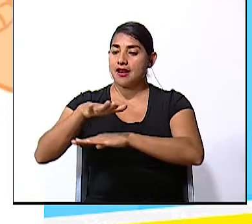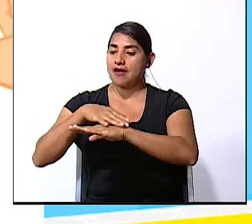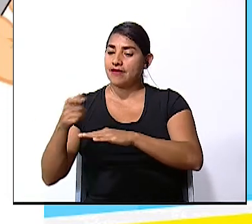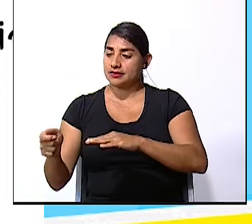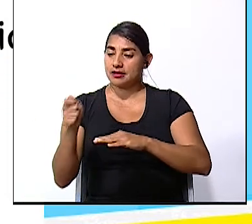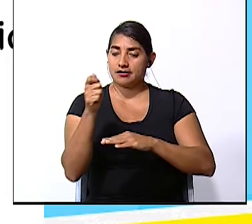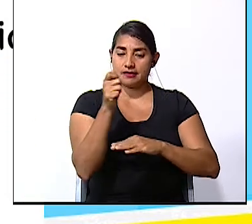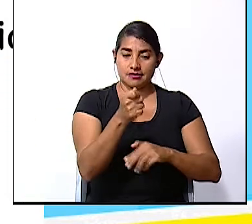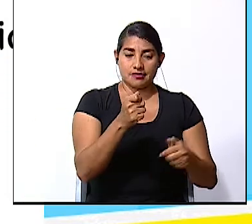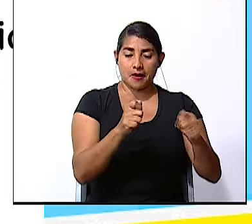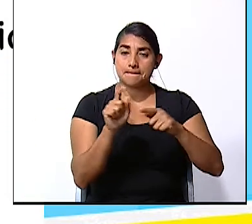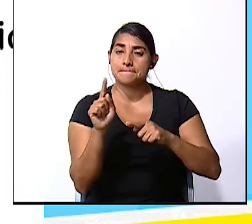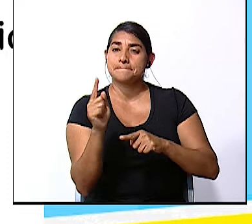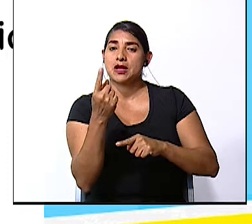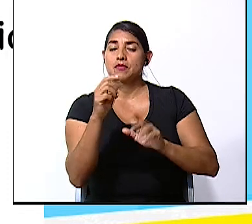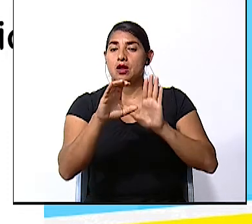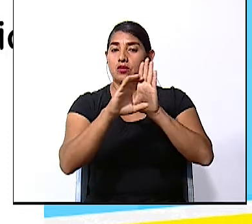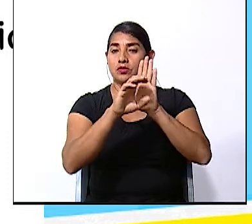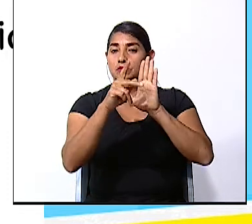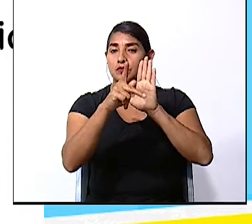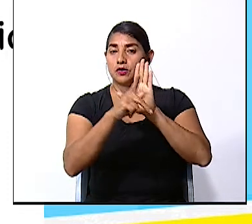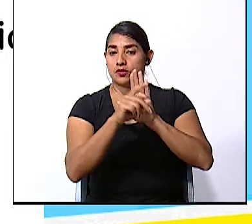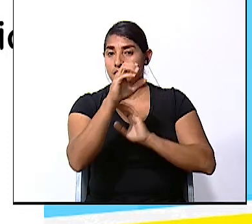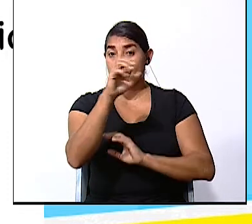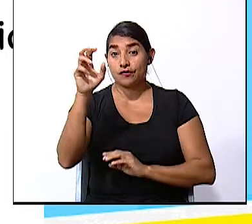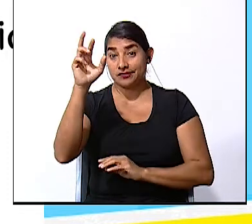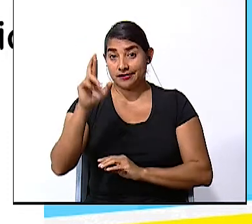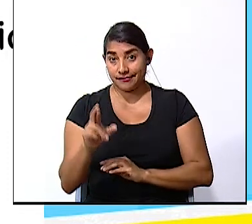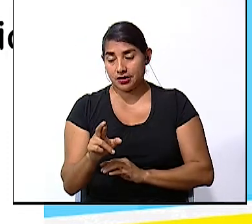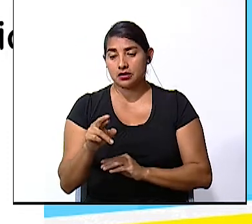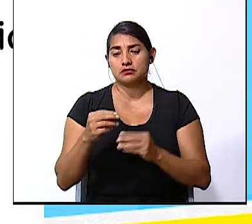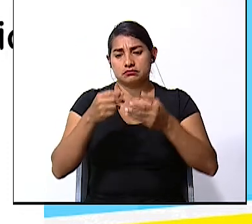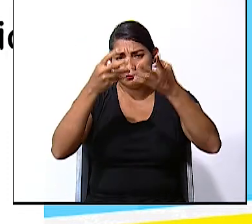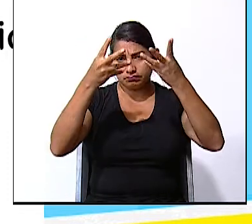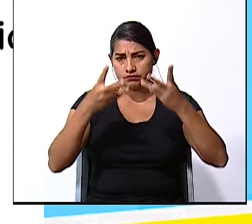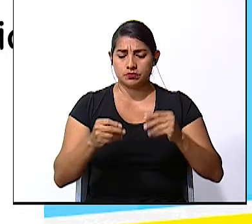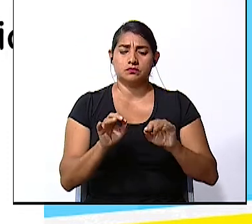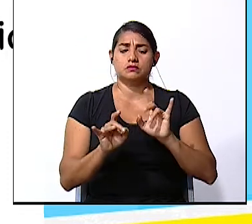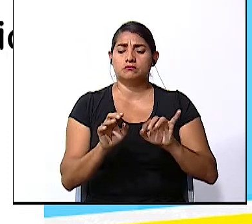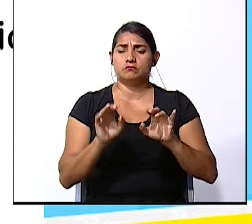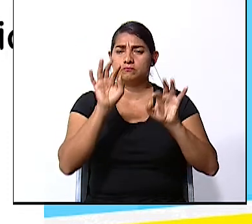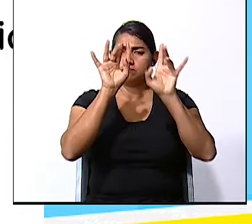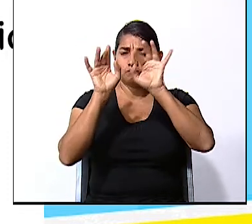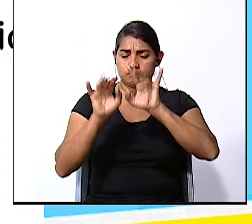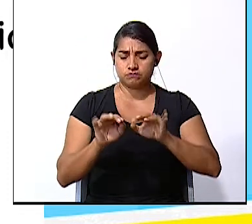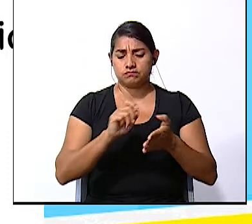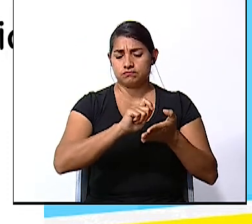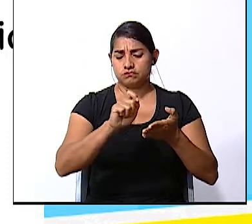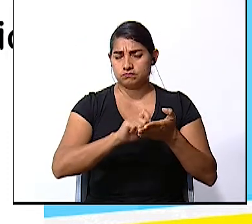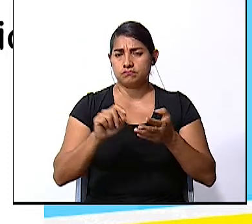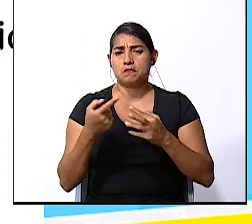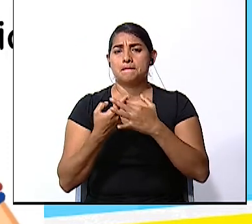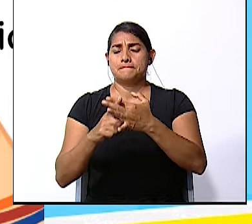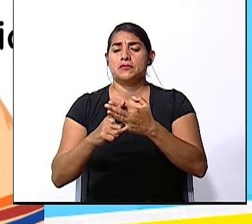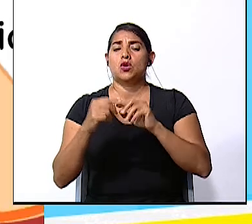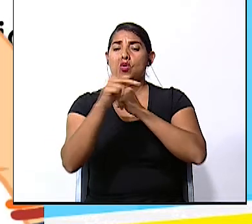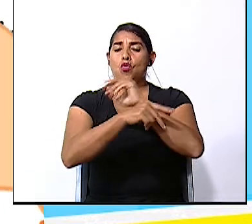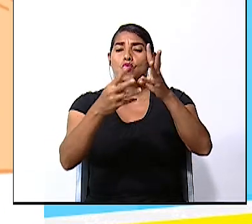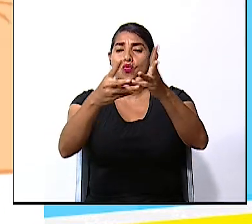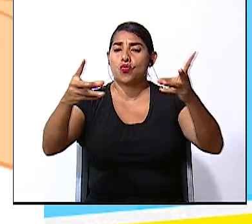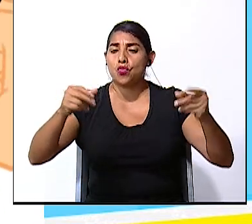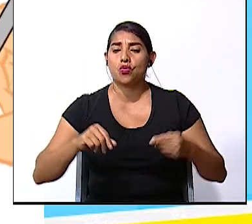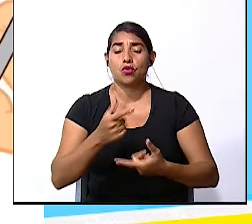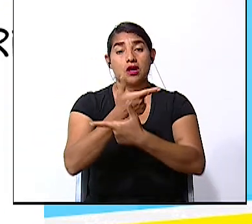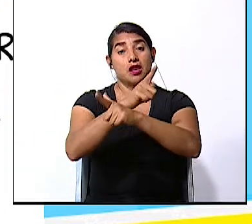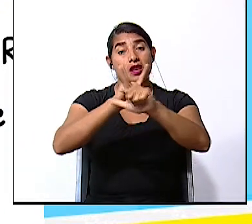de Concordia fue la primera constitución política de Costa Rica. Su redacción partió del principio de que Costa Rica era un territorio